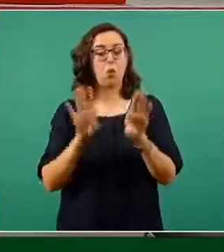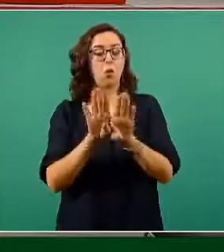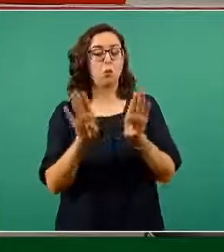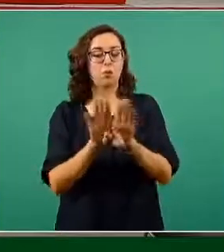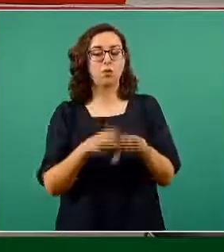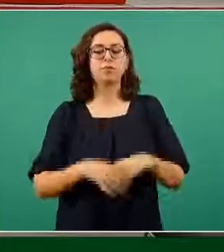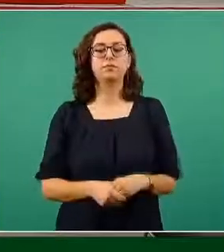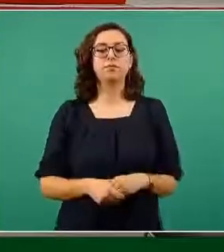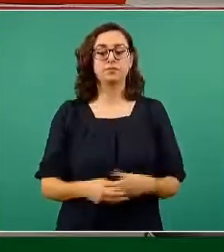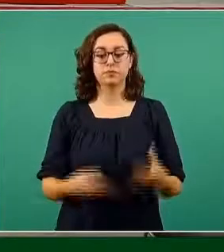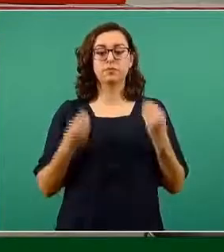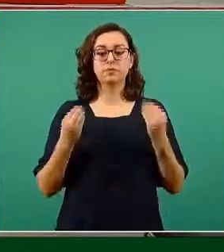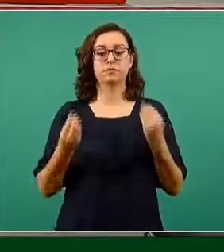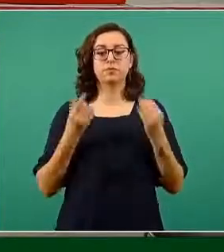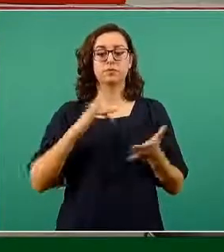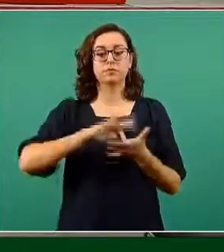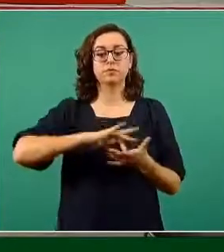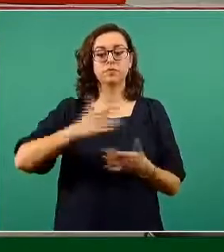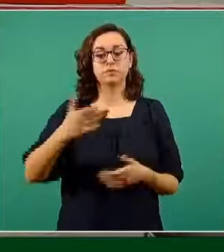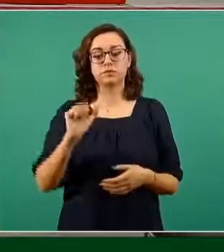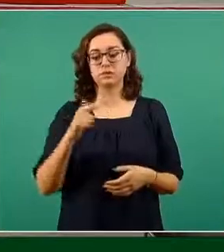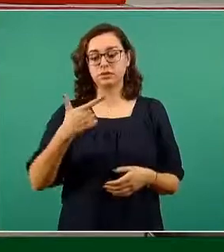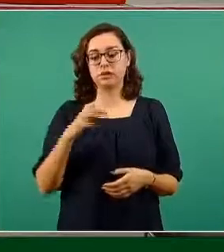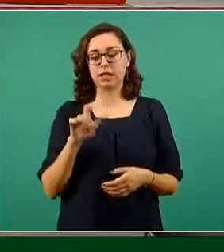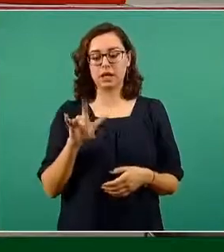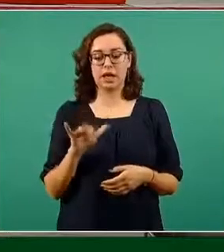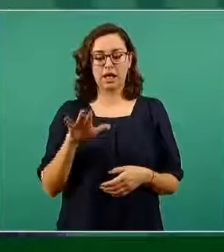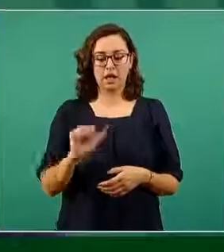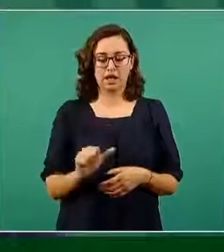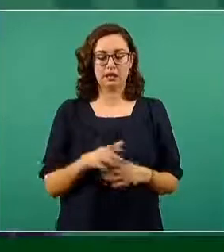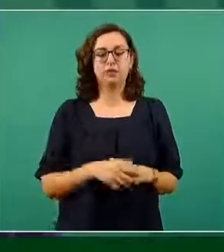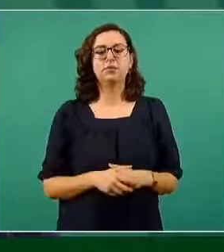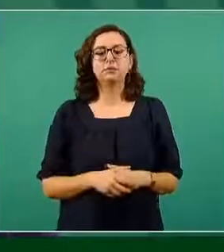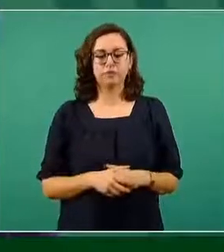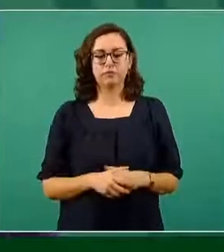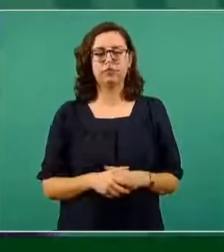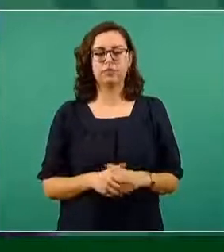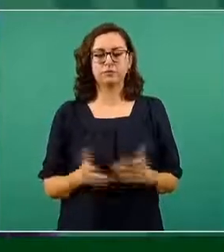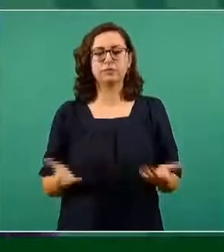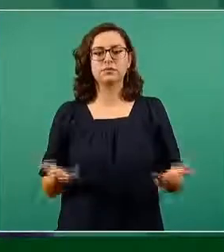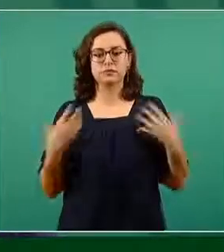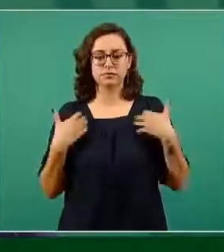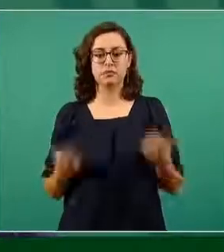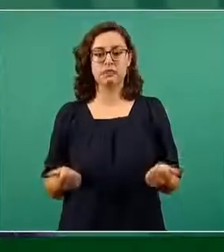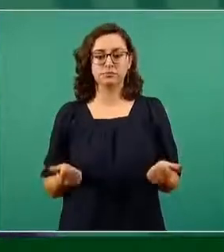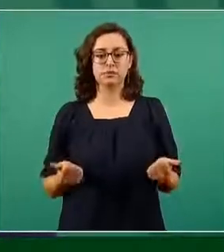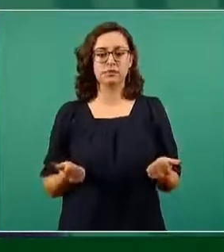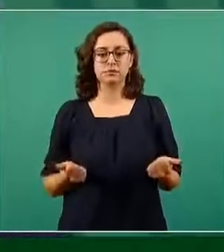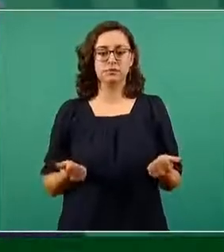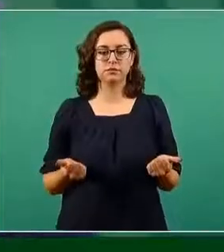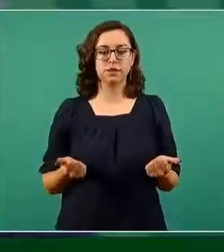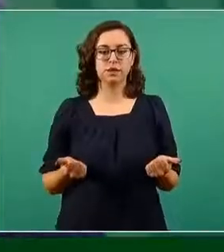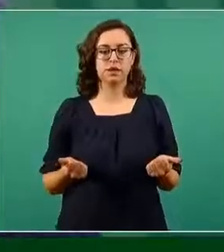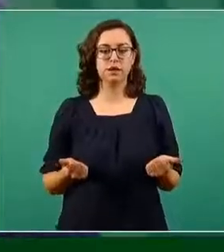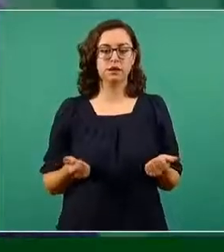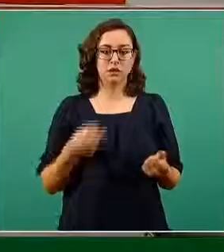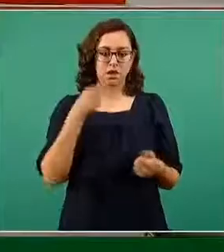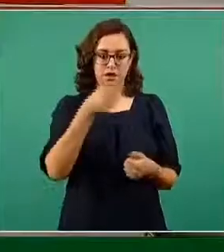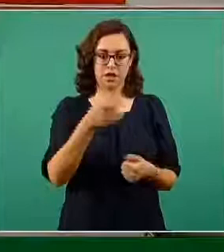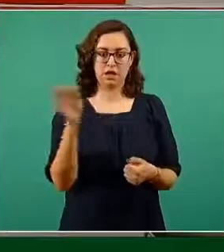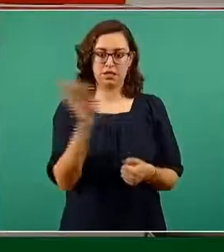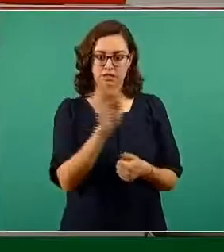Muchas gracias, Angélica Avendaño desde Oaxaca. Identificamos que muy probablemente Angélica ya se